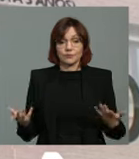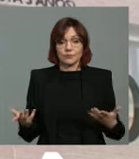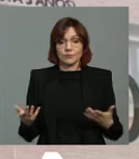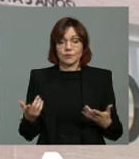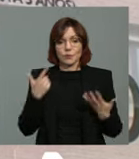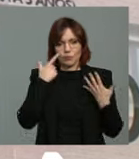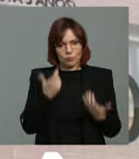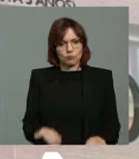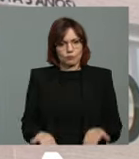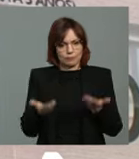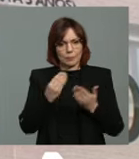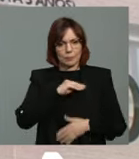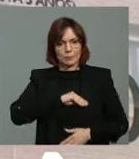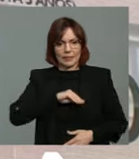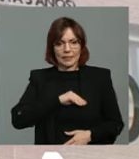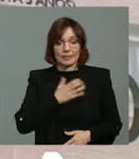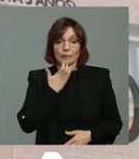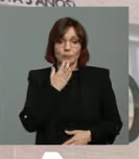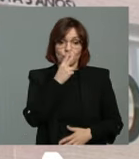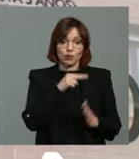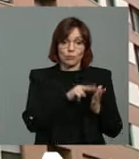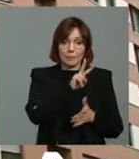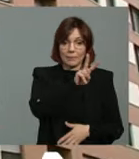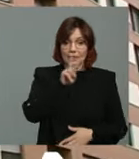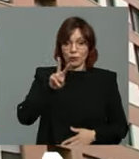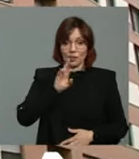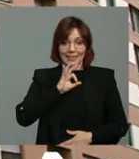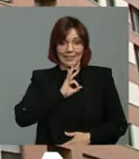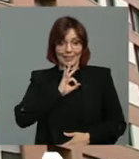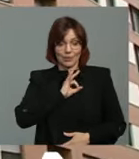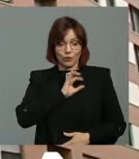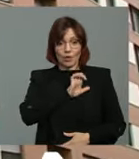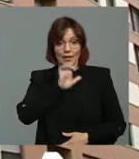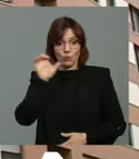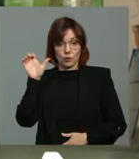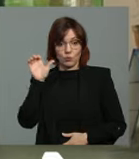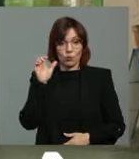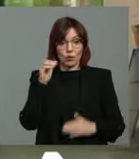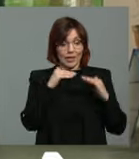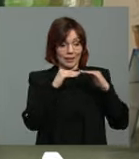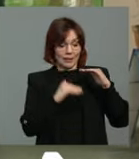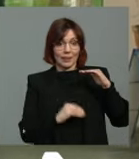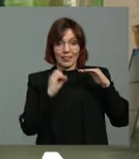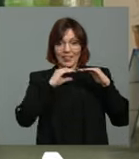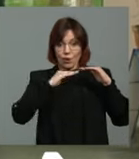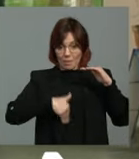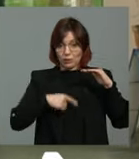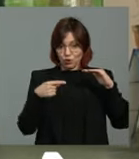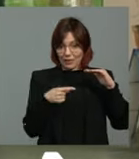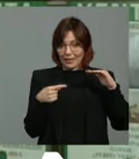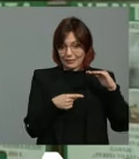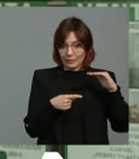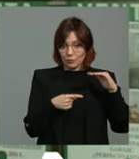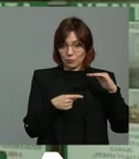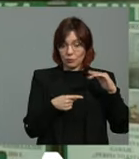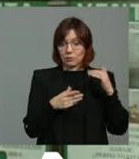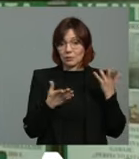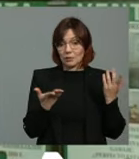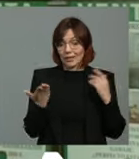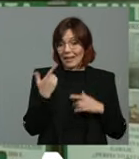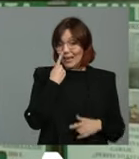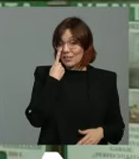muy pronunciadas hablamos de que en 2022 por ejemplo en enero todavía el euribor estaba en negativo y hemos pasado a alcanzar incluso niveles el año pasado por